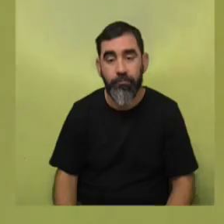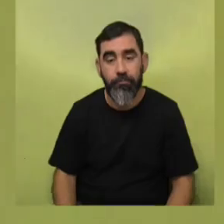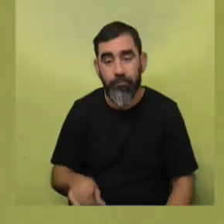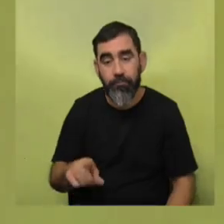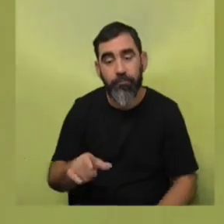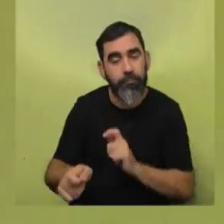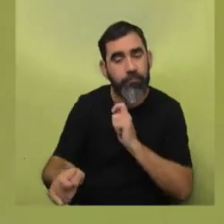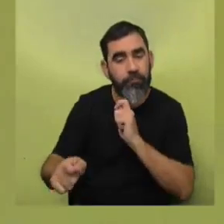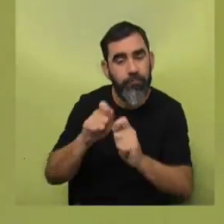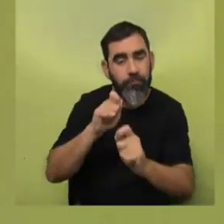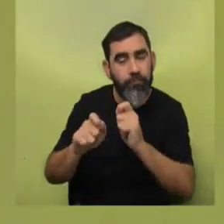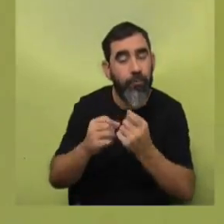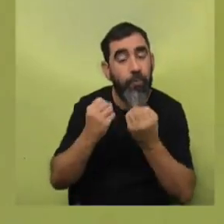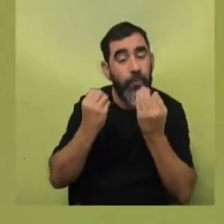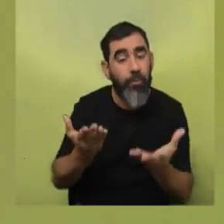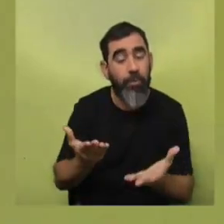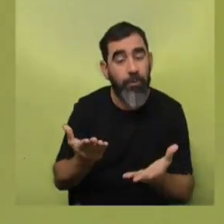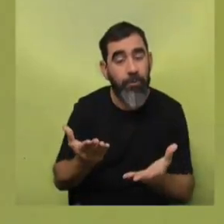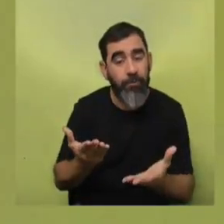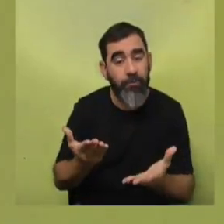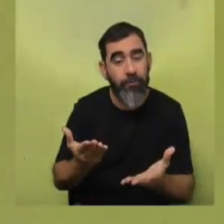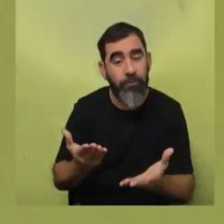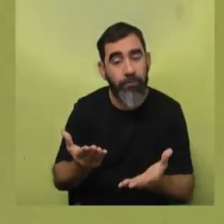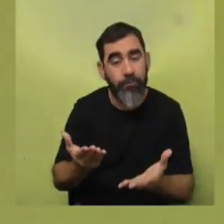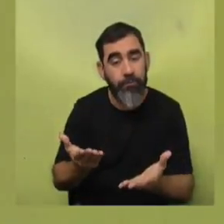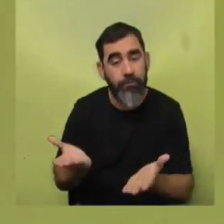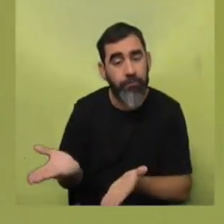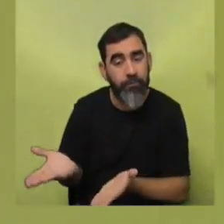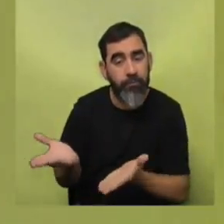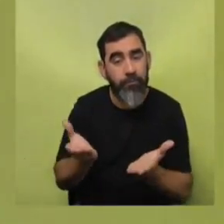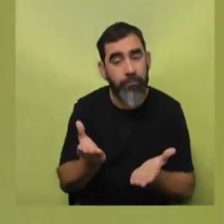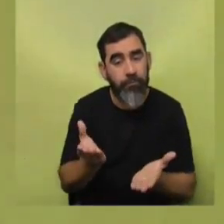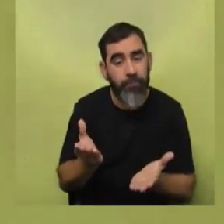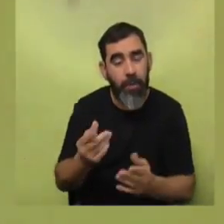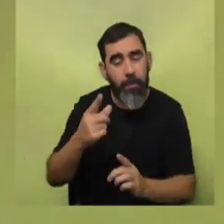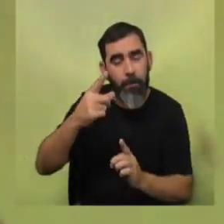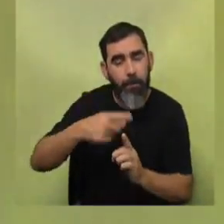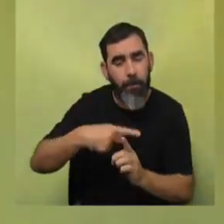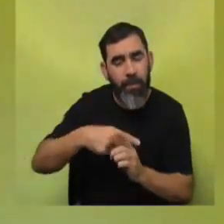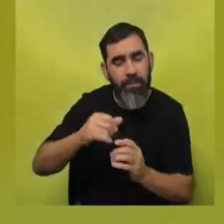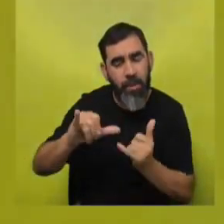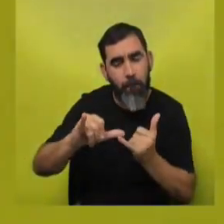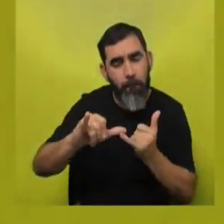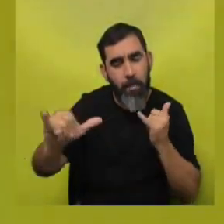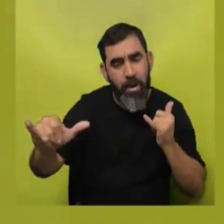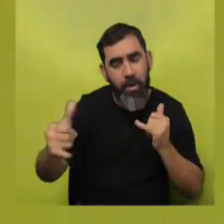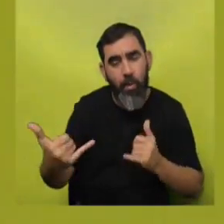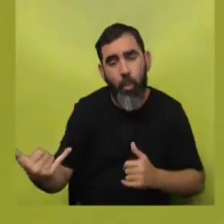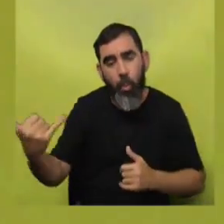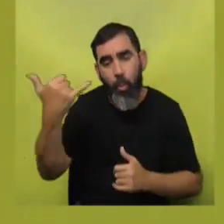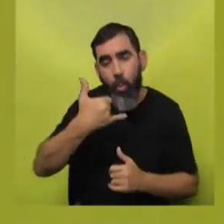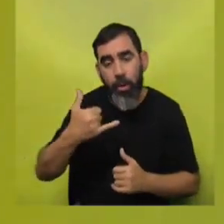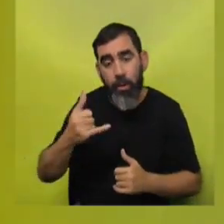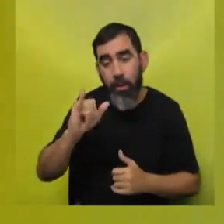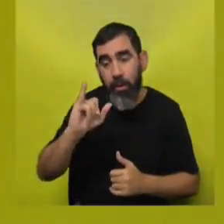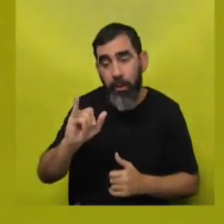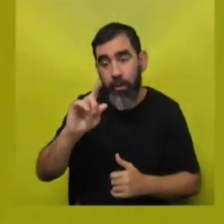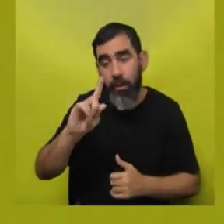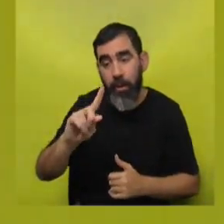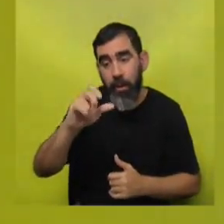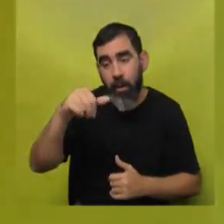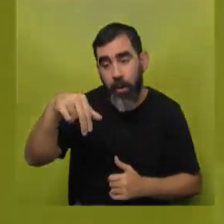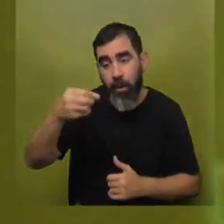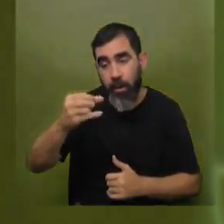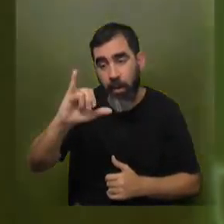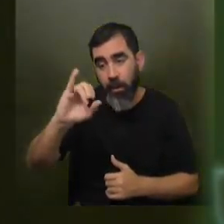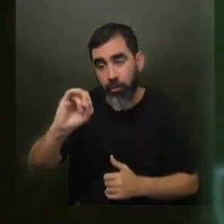dispara, arranca cuando recibimos hace unos cuantos meses un correo que nos contaba que Ignacio estaba en ese